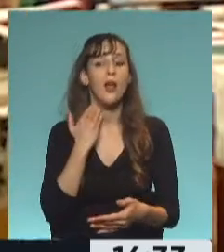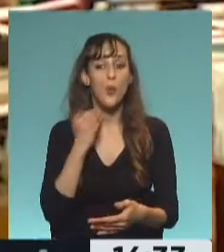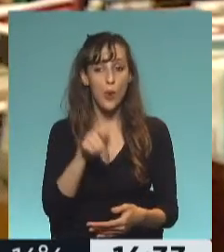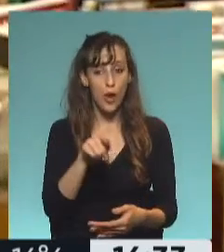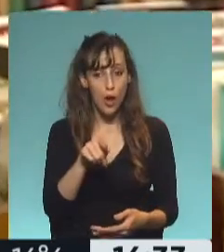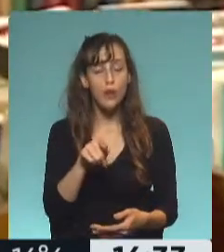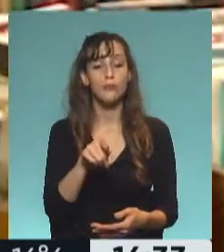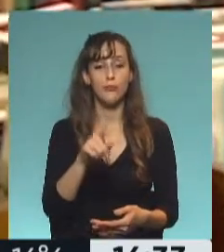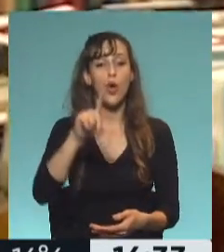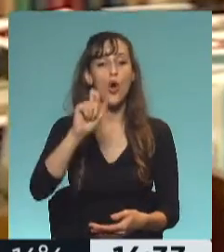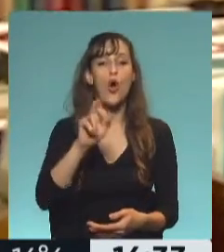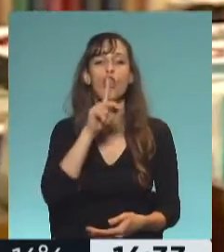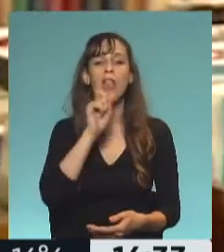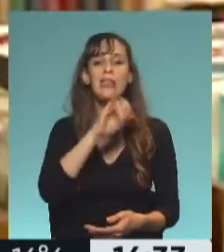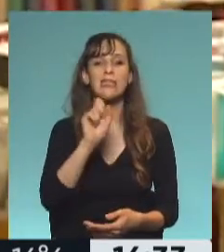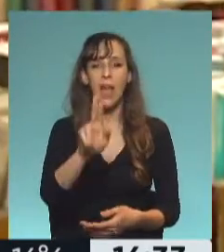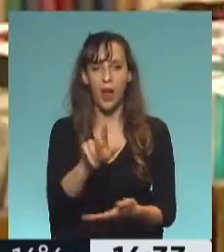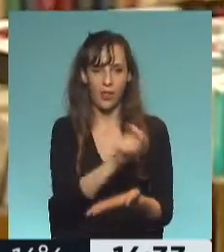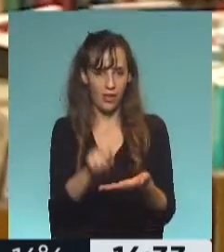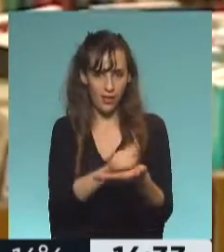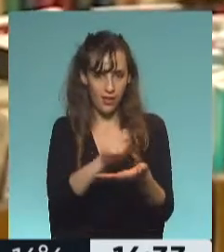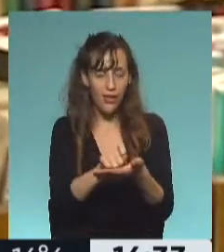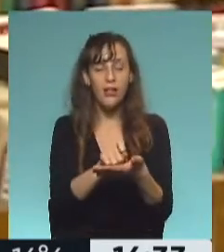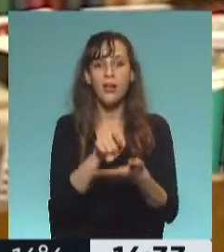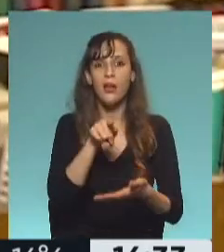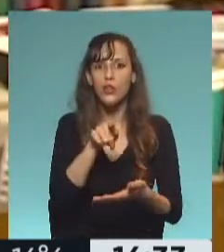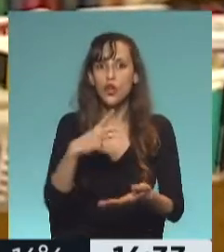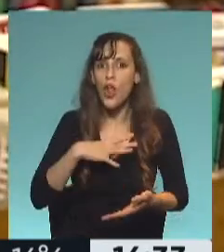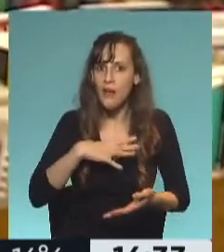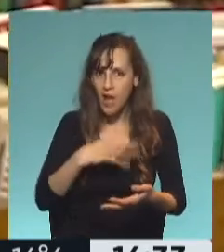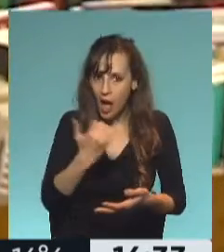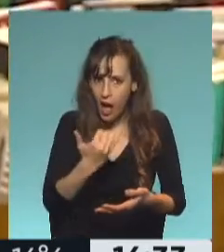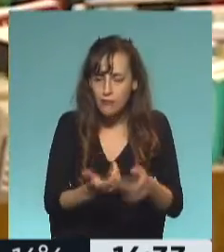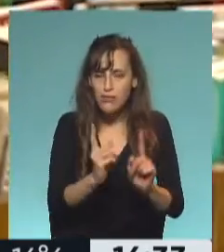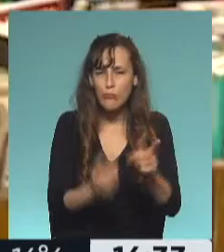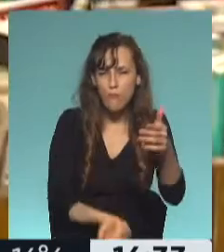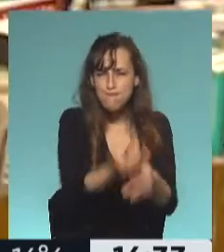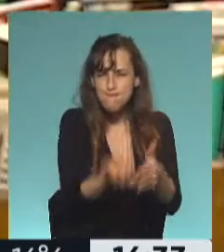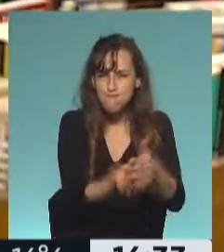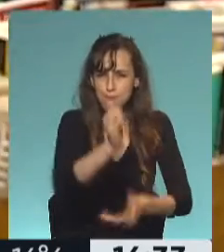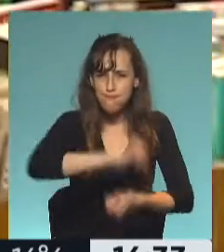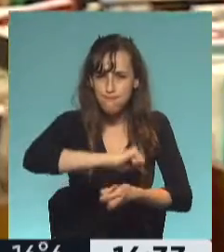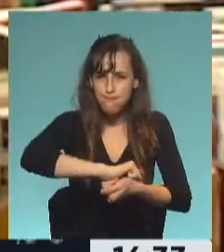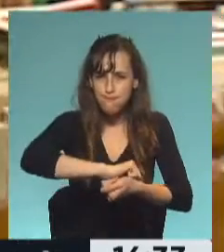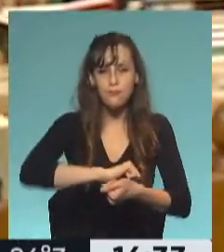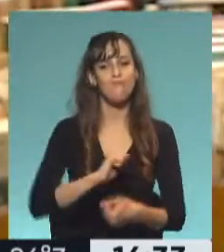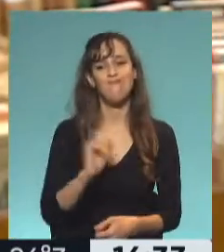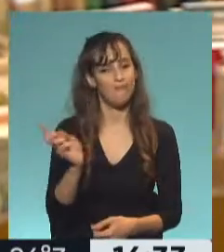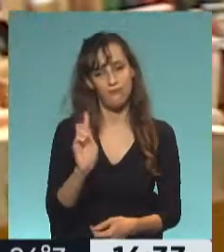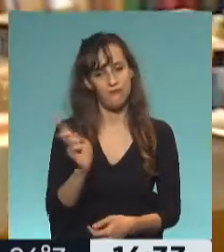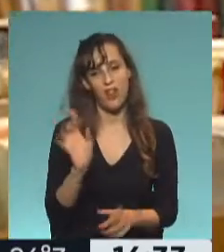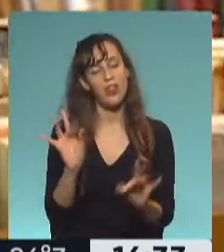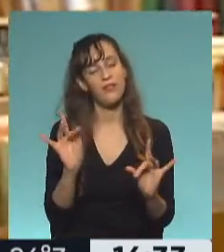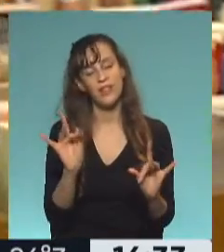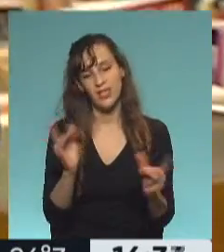libro de Cortázar, y es una edición que, no sé, ¿quedarán ejemplares de esta tirada o no? No, es muy difícil encontrarlo